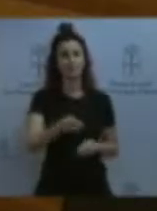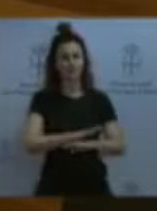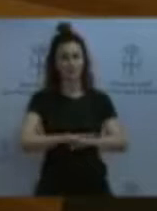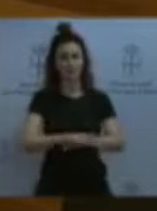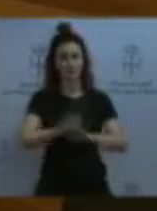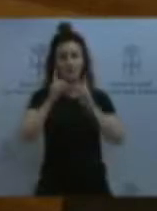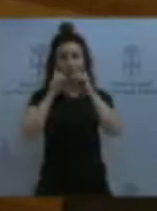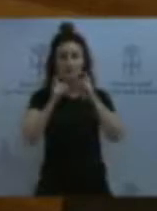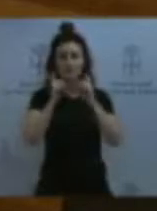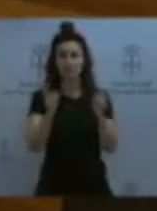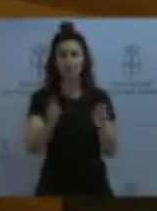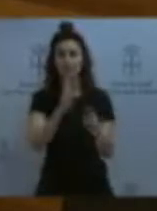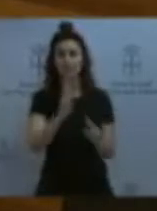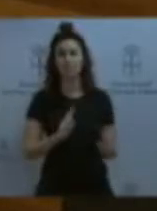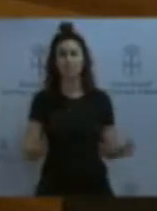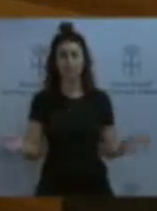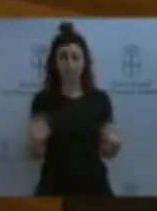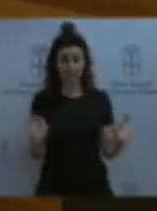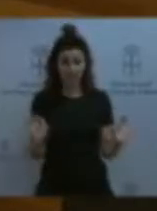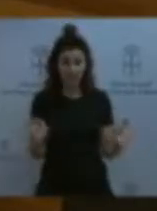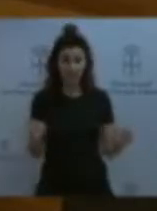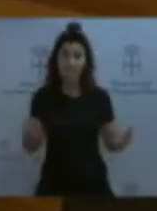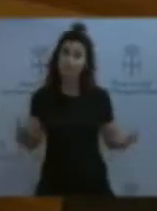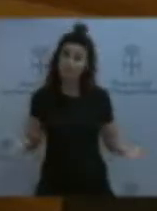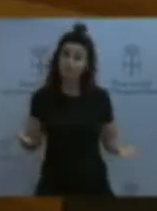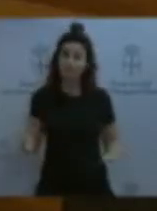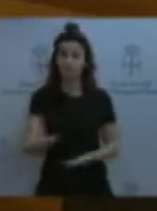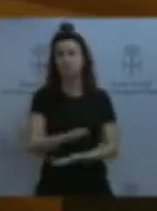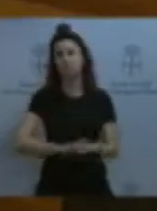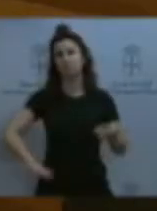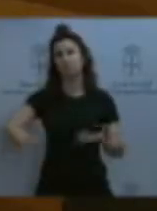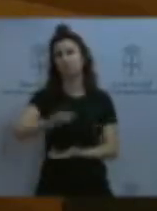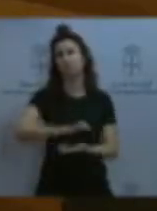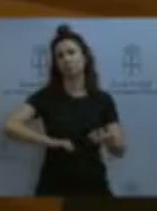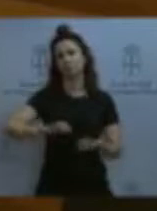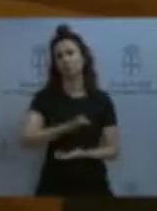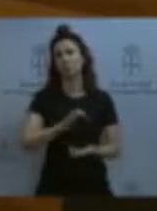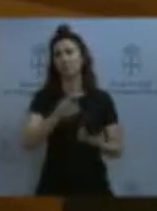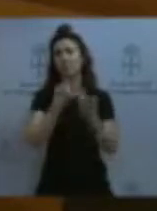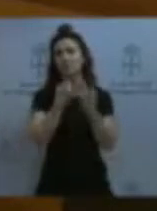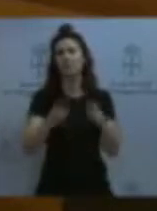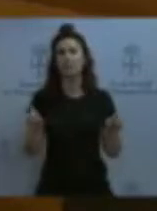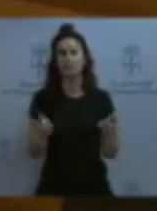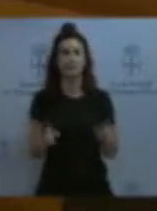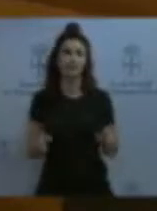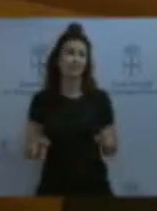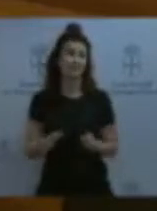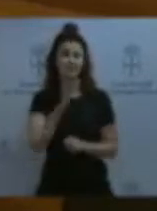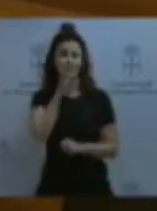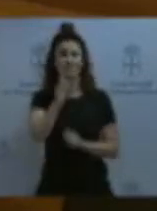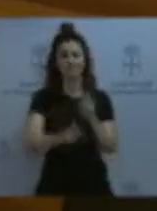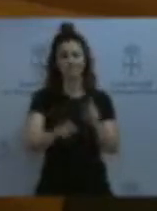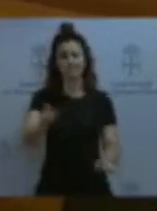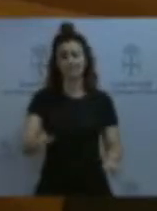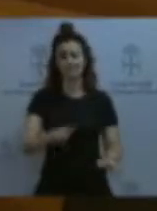de decir nada o de enredar como suel, porque la xente ya non vai tolerar promesas que